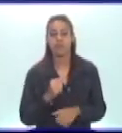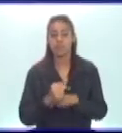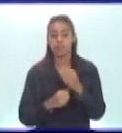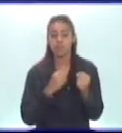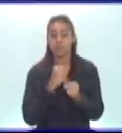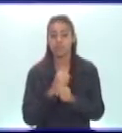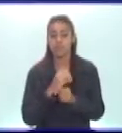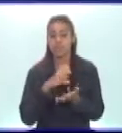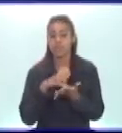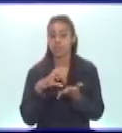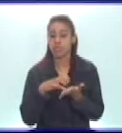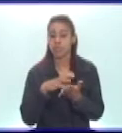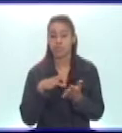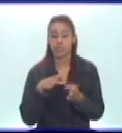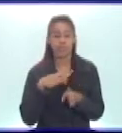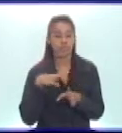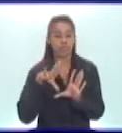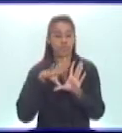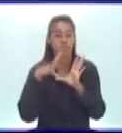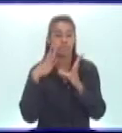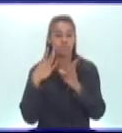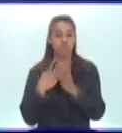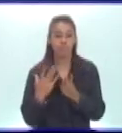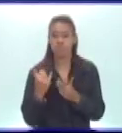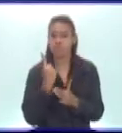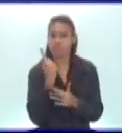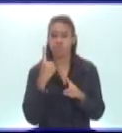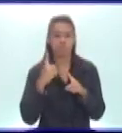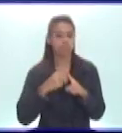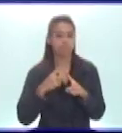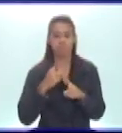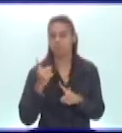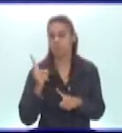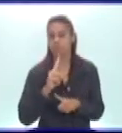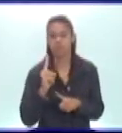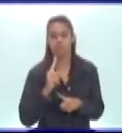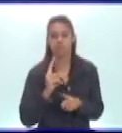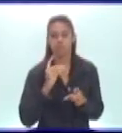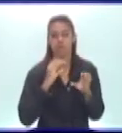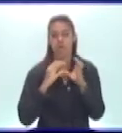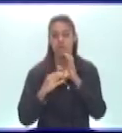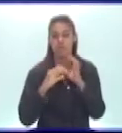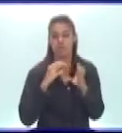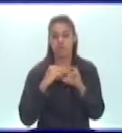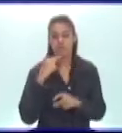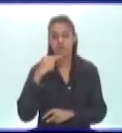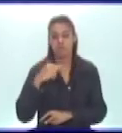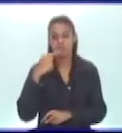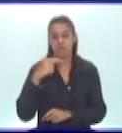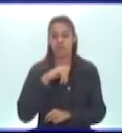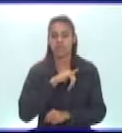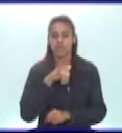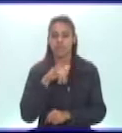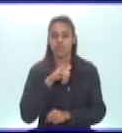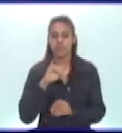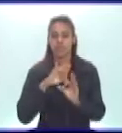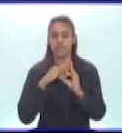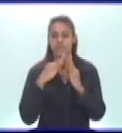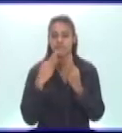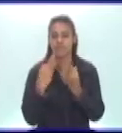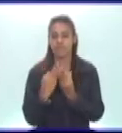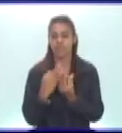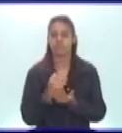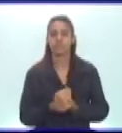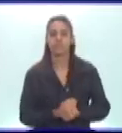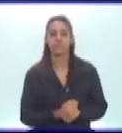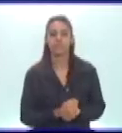todo momento, no solo en el momento de la tarea docente, sino también en la comunicación diaria con todos sus familiares, para